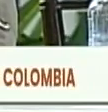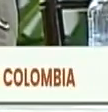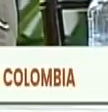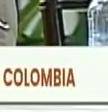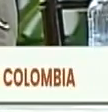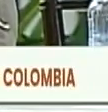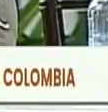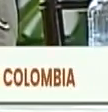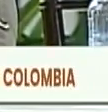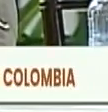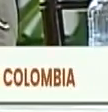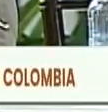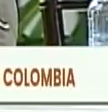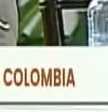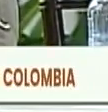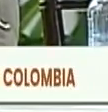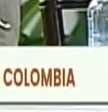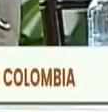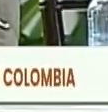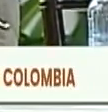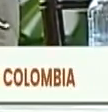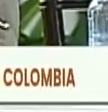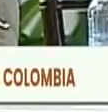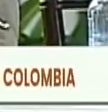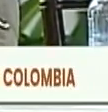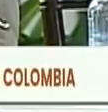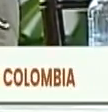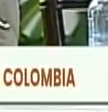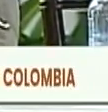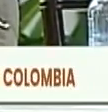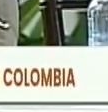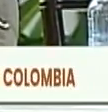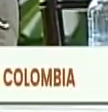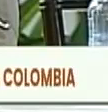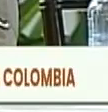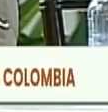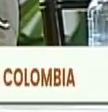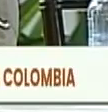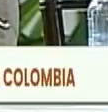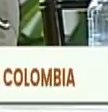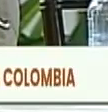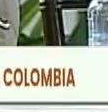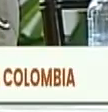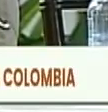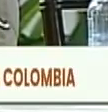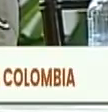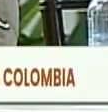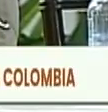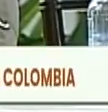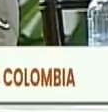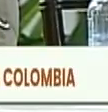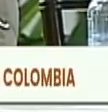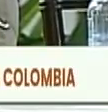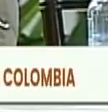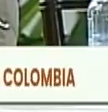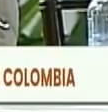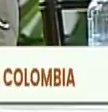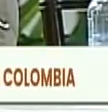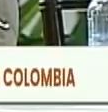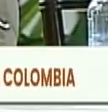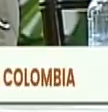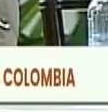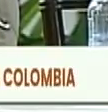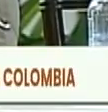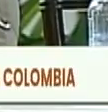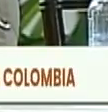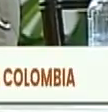Y hay muchas desmovilizaciones que se han realizado, pero Colombia sigue igual. Por tanto,